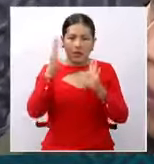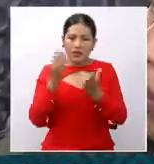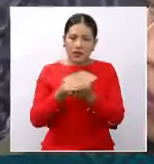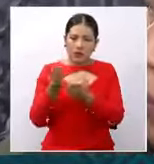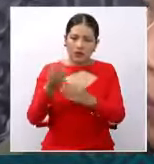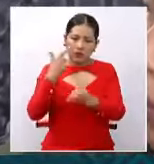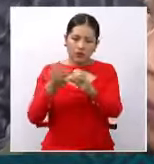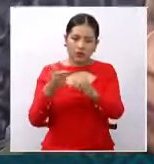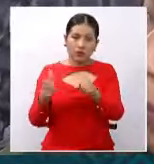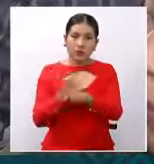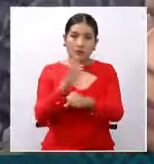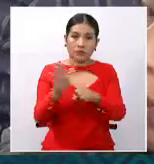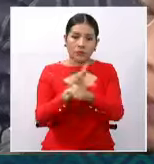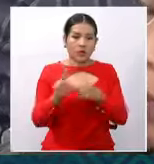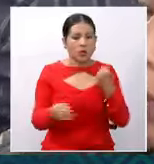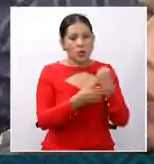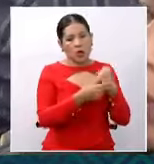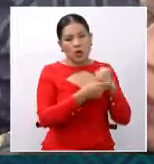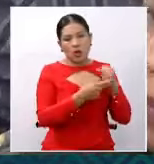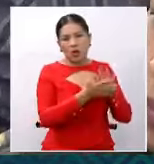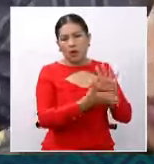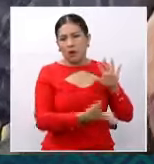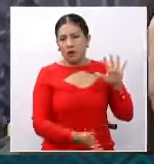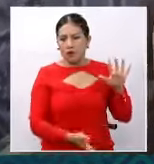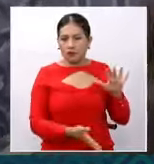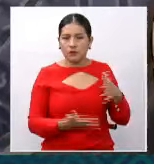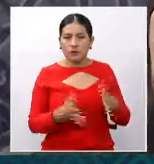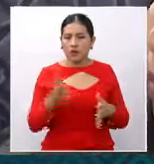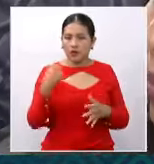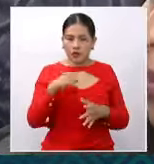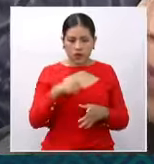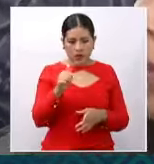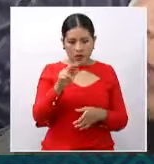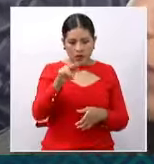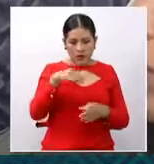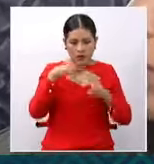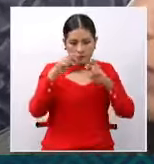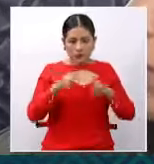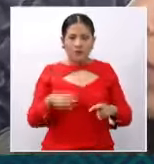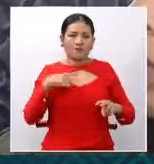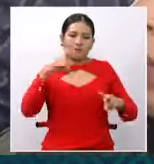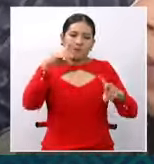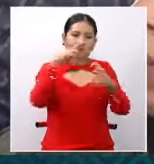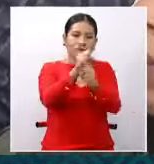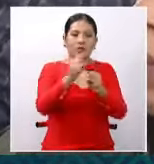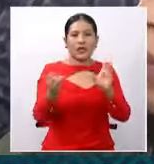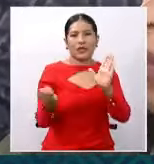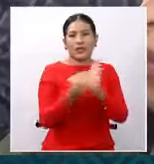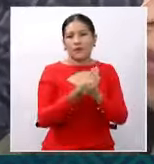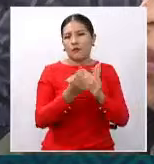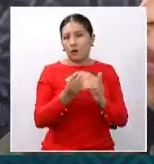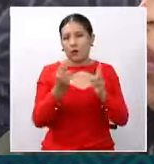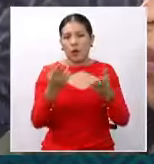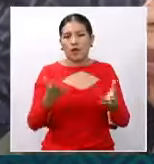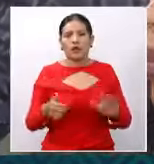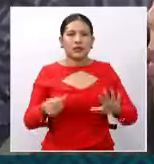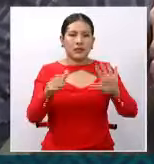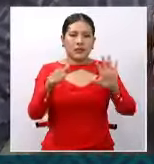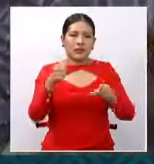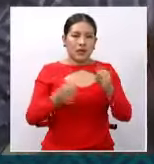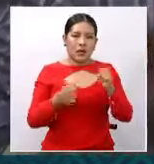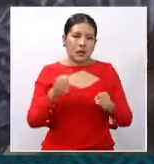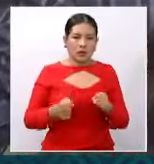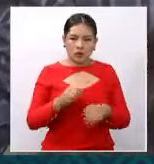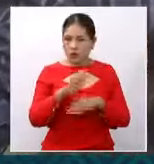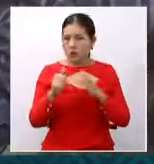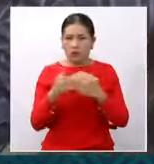de lo que es la central de compra de la ANH, nosotros identificamos inmediatamente y damos con el paradero de estos vehículos. Son 6 vehículos de 20 vehículos